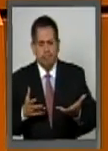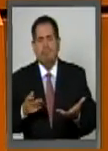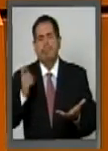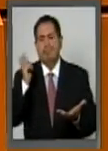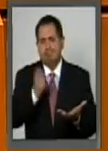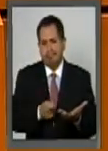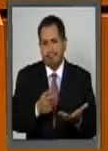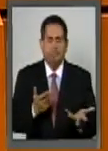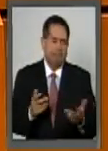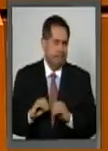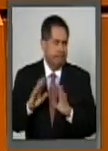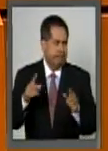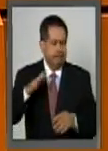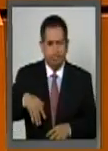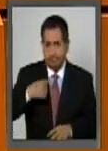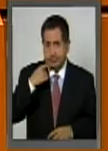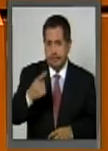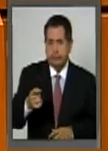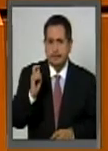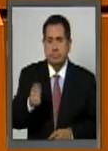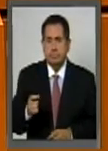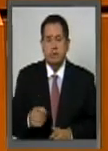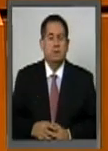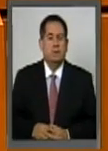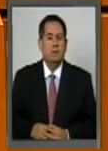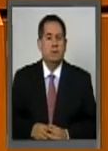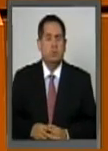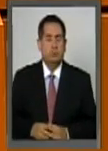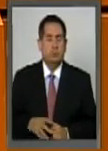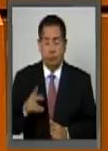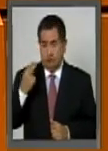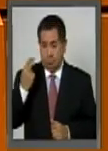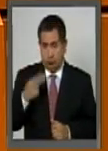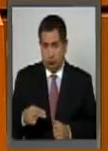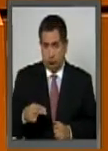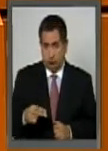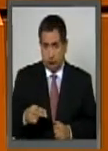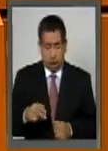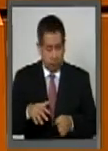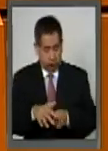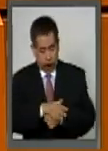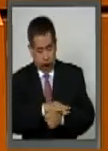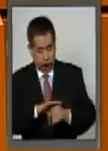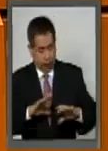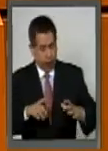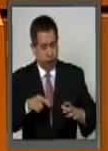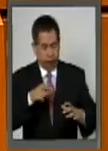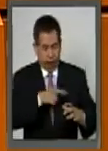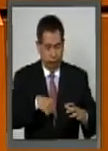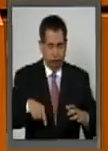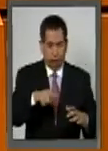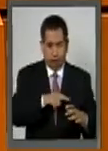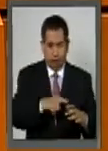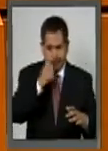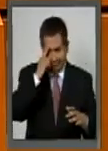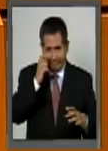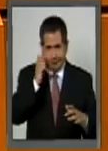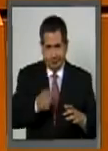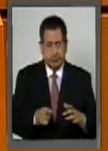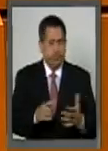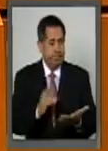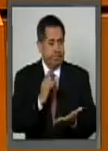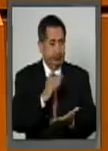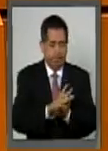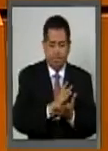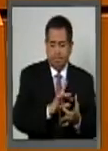se argumentó, que el nombre de una zona geográfica para que sea un